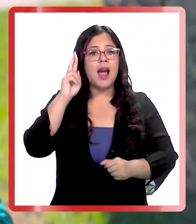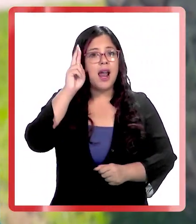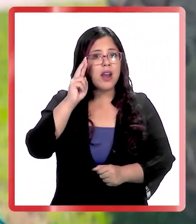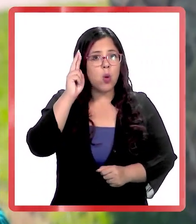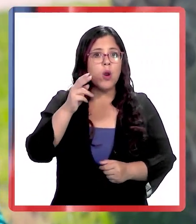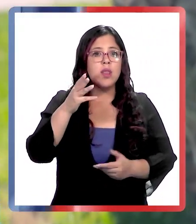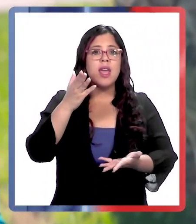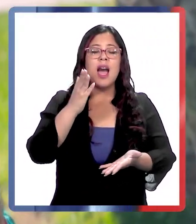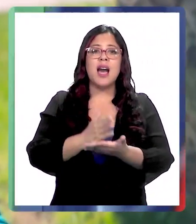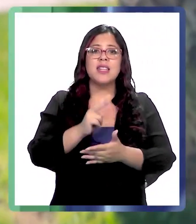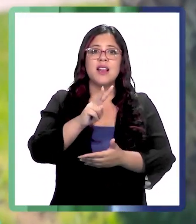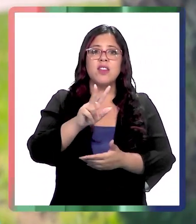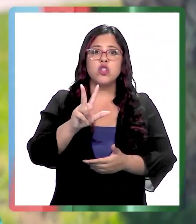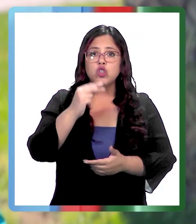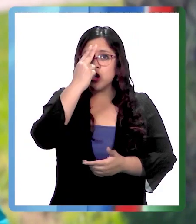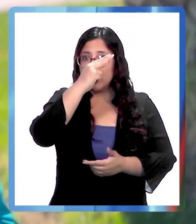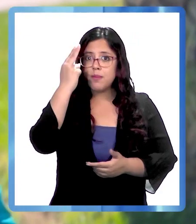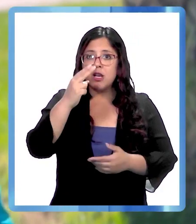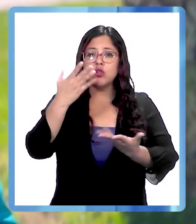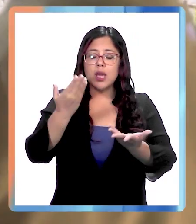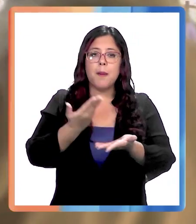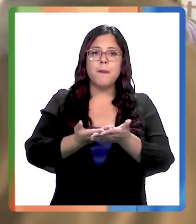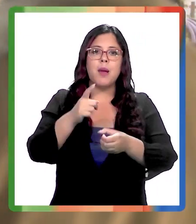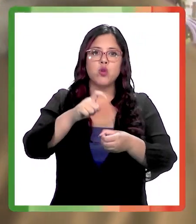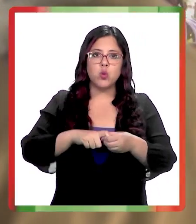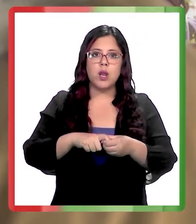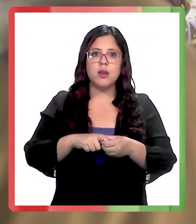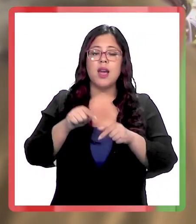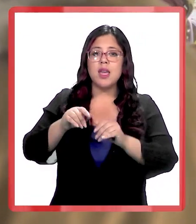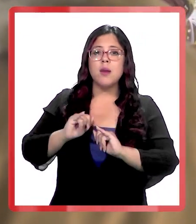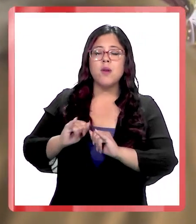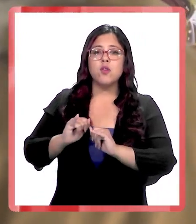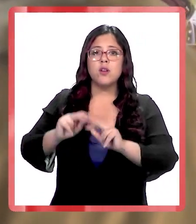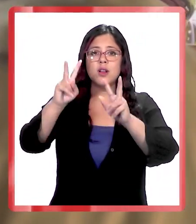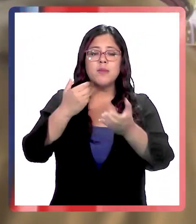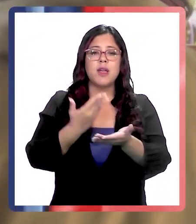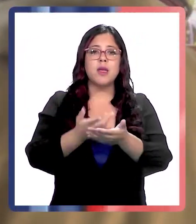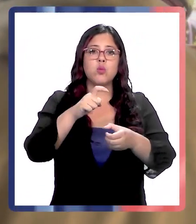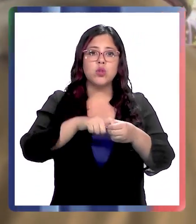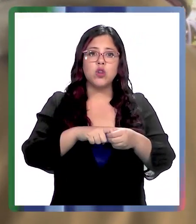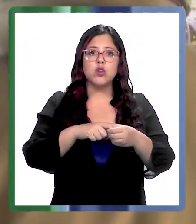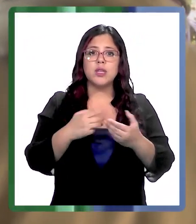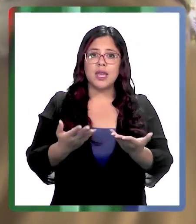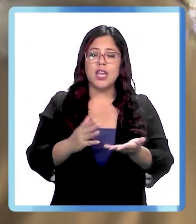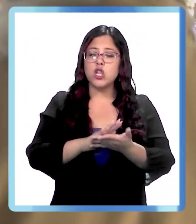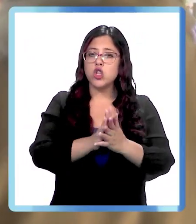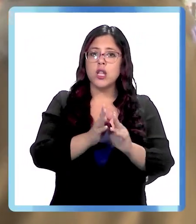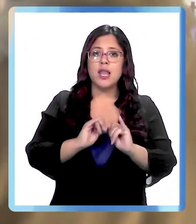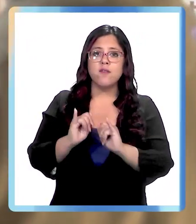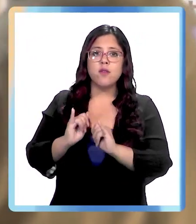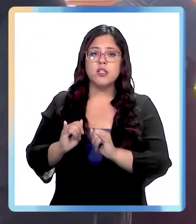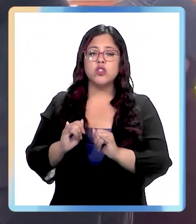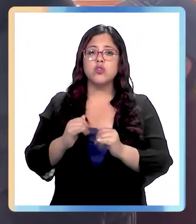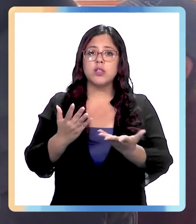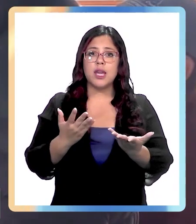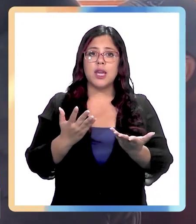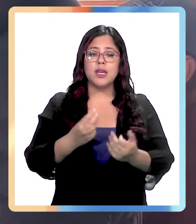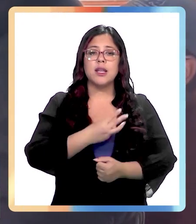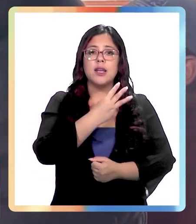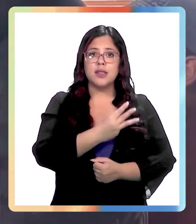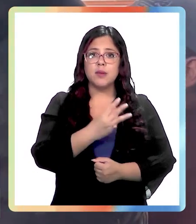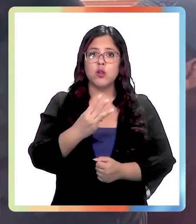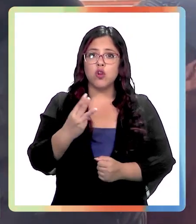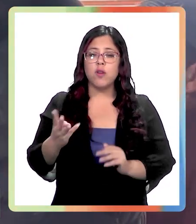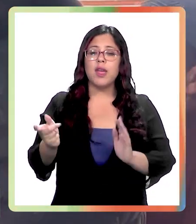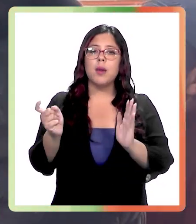Recuerden, tienen hasta el 28 de marzo para poder postular. Para datos sobre la postulación y todos los antecedentes, se puede visitar la página